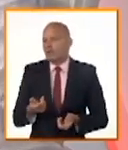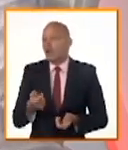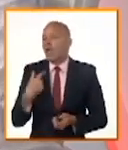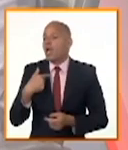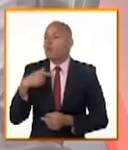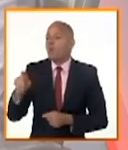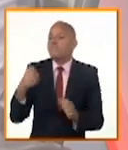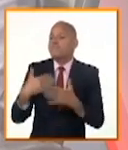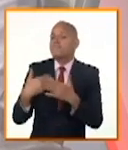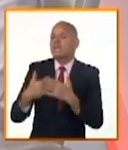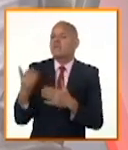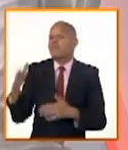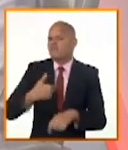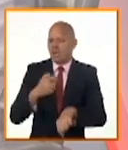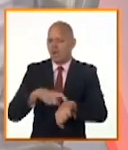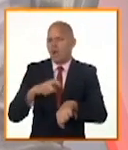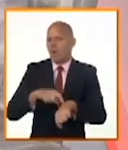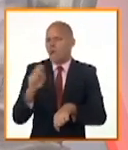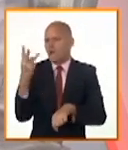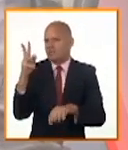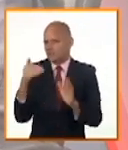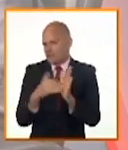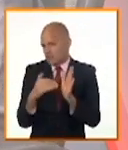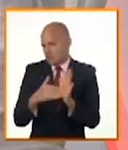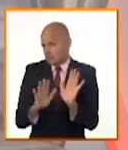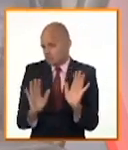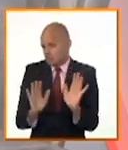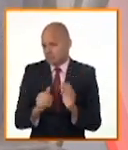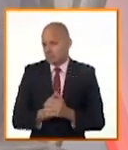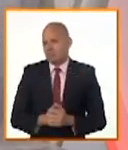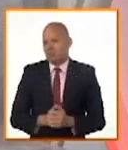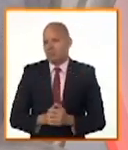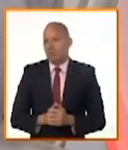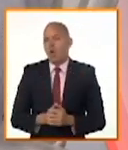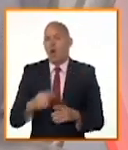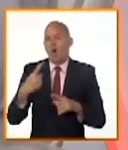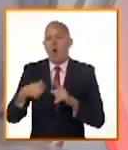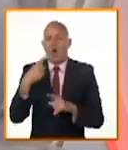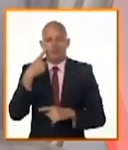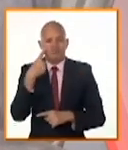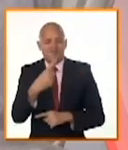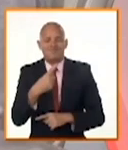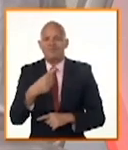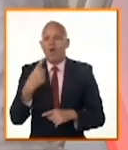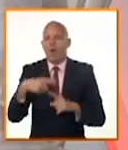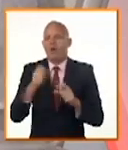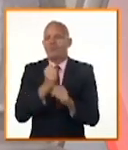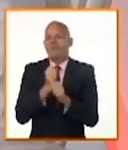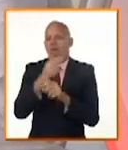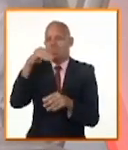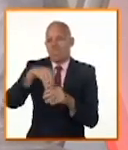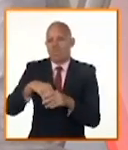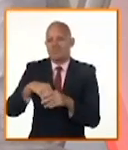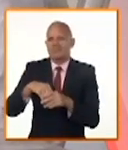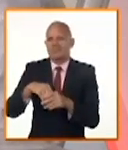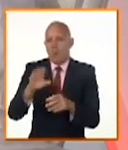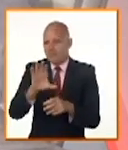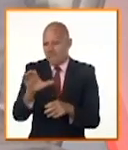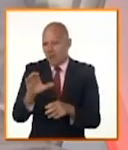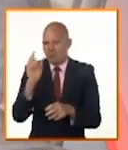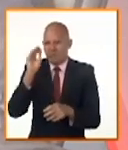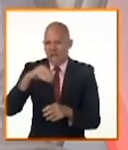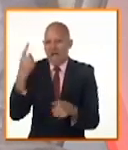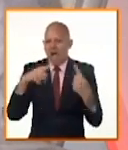tienen su cargo es Custodio del fondo operativo en bóveda Esos son los que trabajan atrás contando dinero que hay momentos